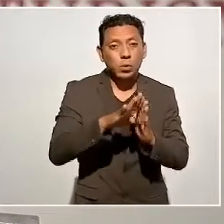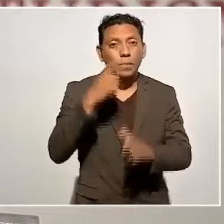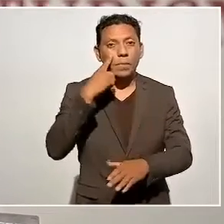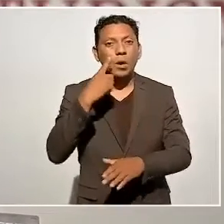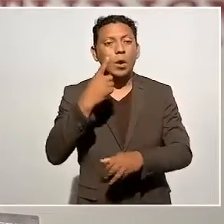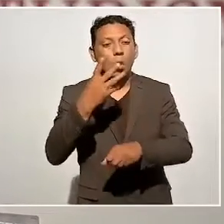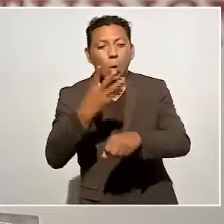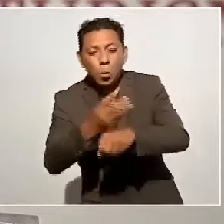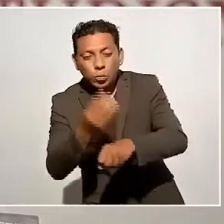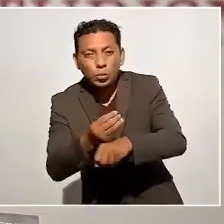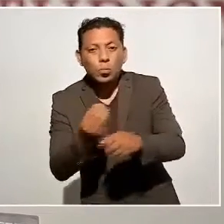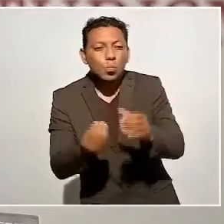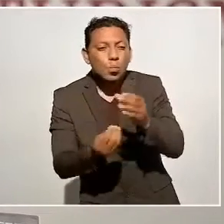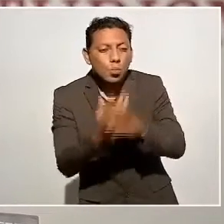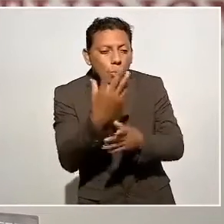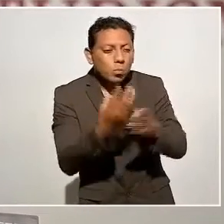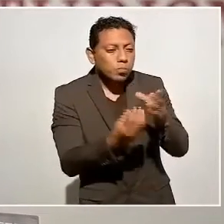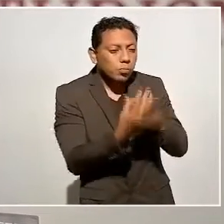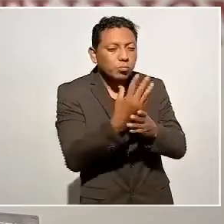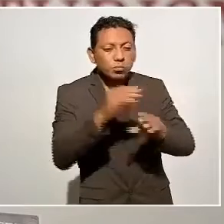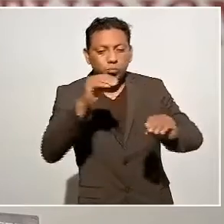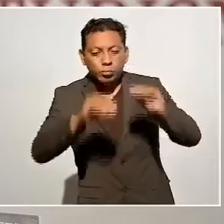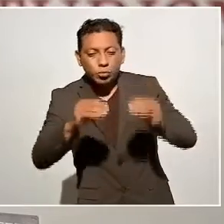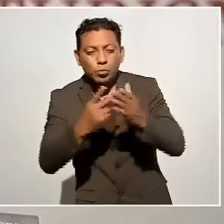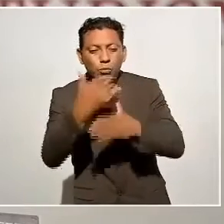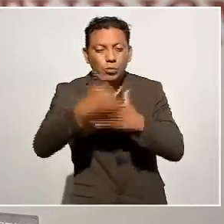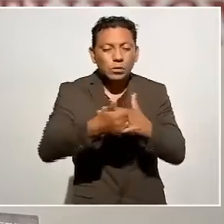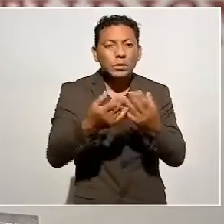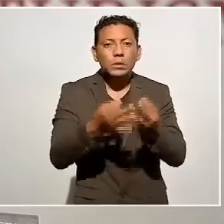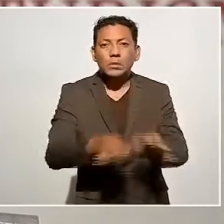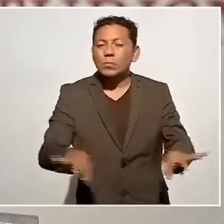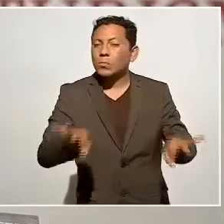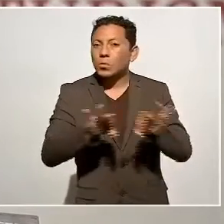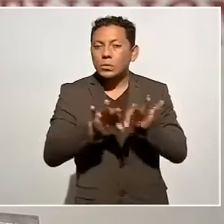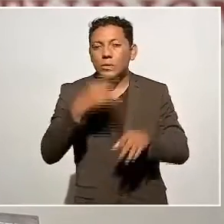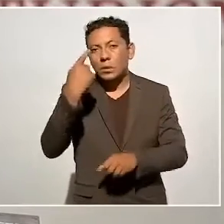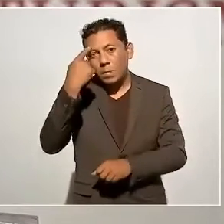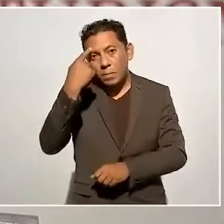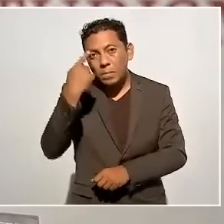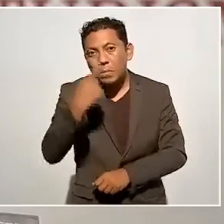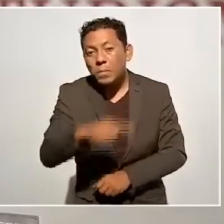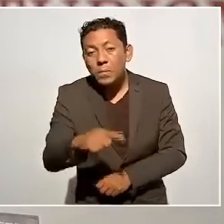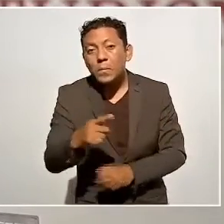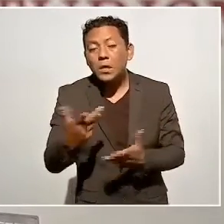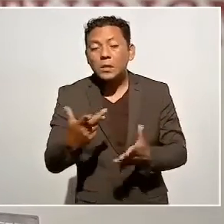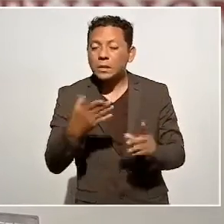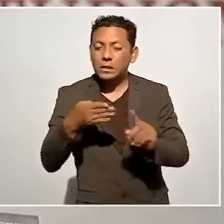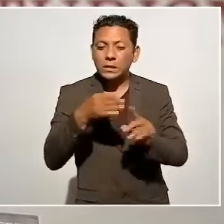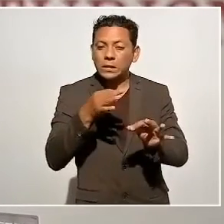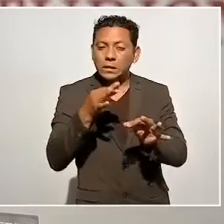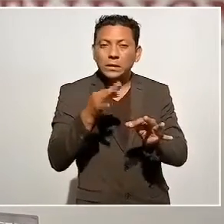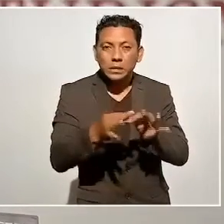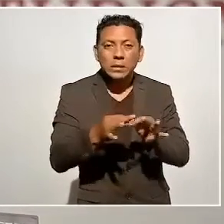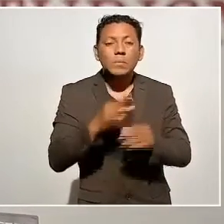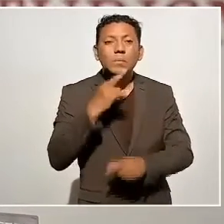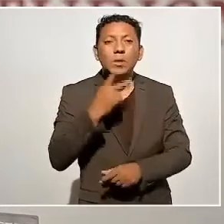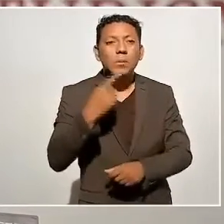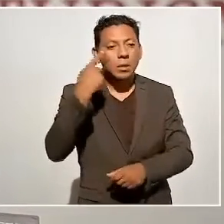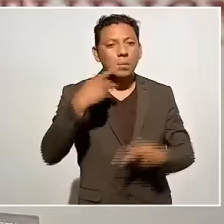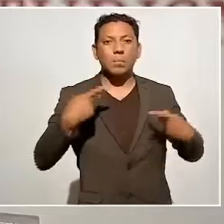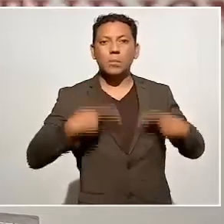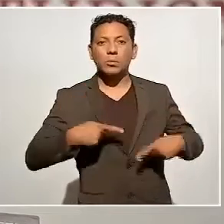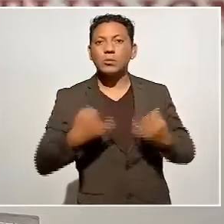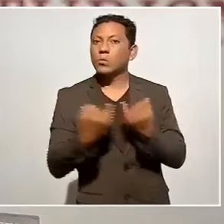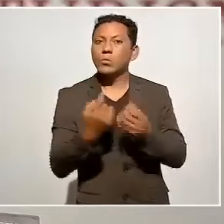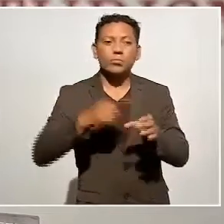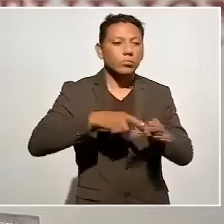construcción de infraestructura puede y debe ser una gran herramienta cíclica y eficaz, ya que genera empleo y estimula